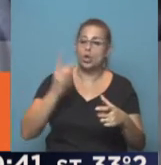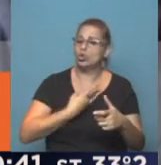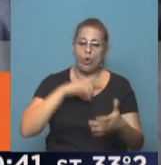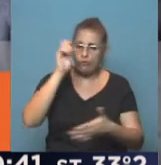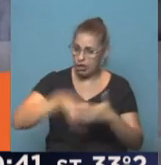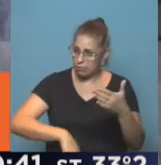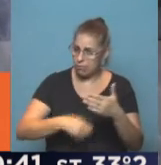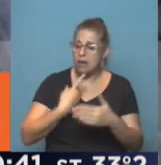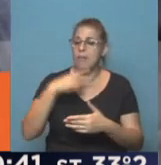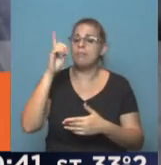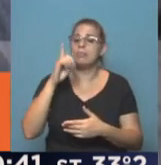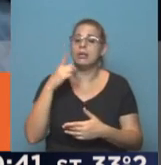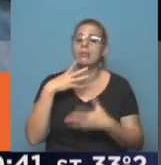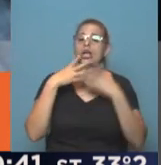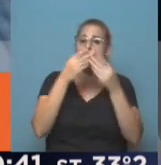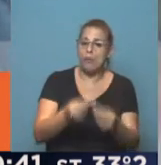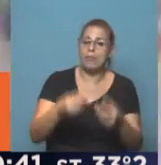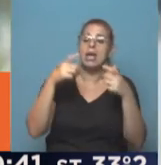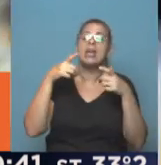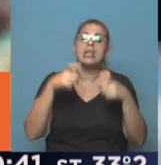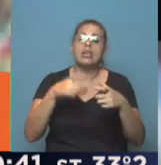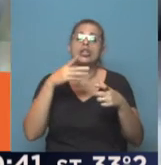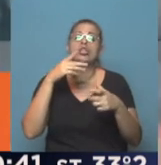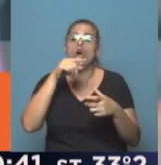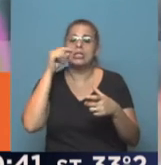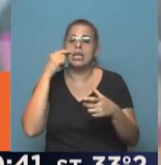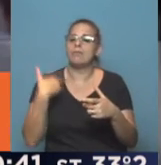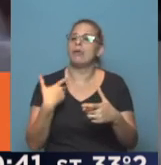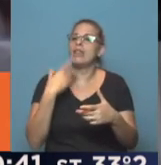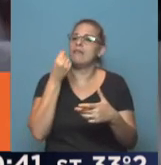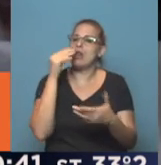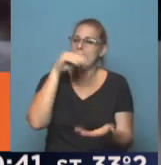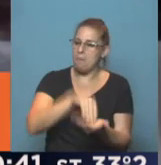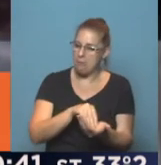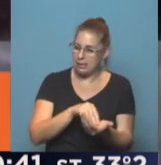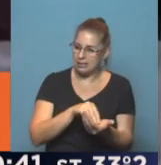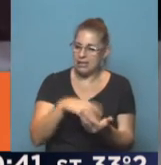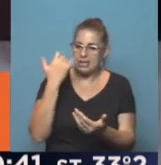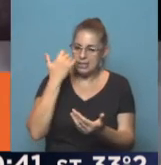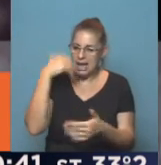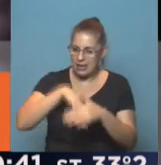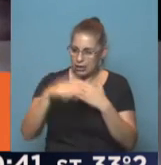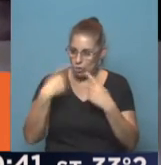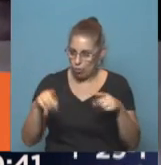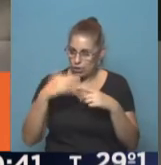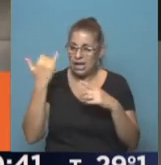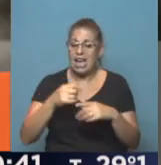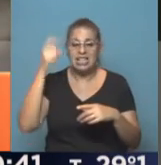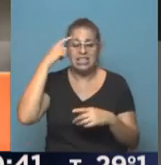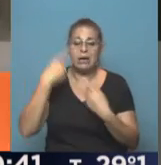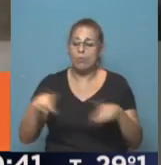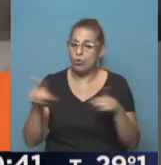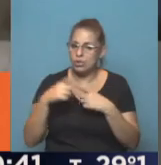y que es el primero que se comprara el disco de Charly se lo podía llevar como un valor adicional a lo que ya tiene el disco, conformado por 10 temas